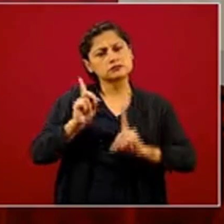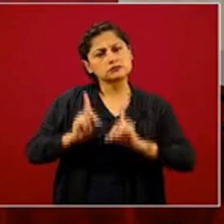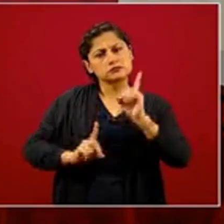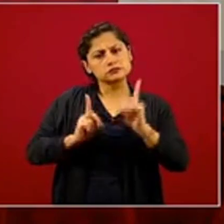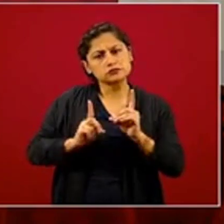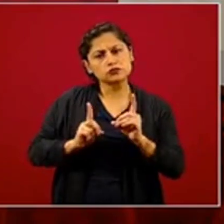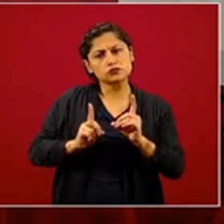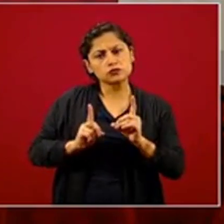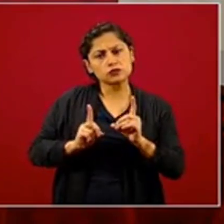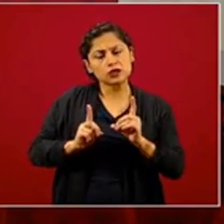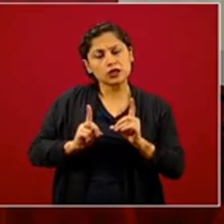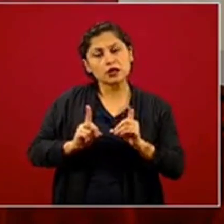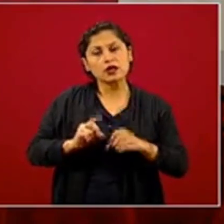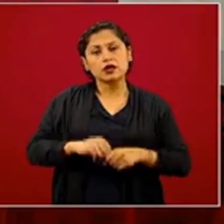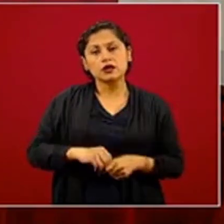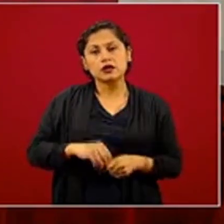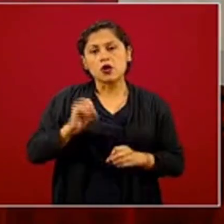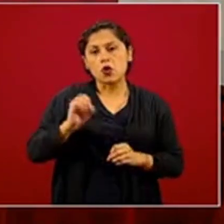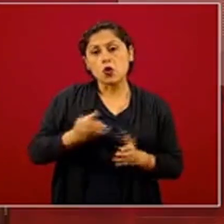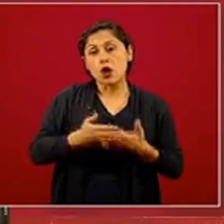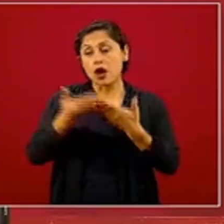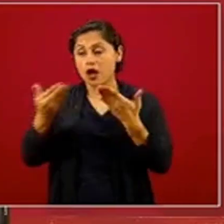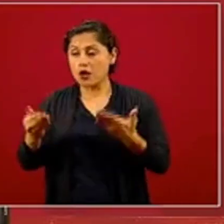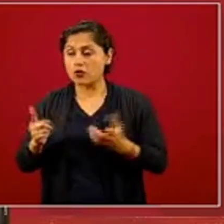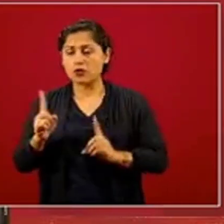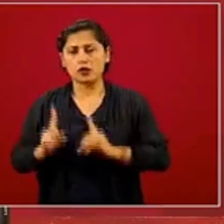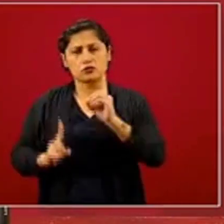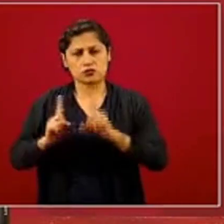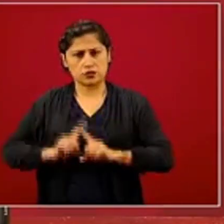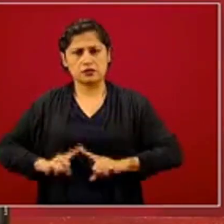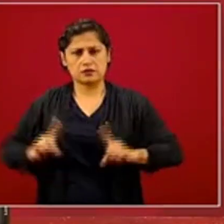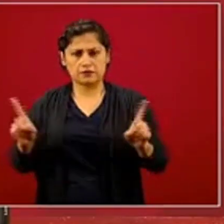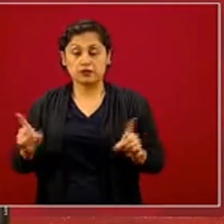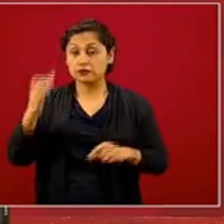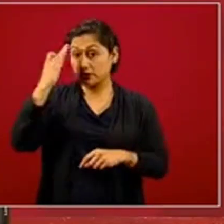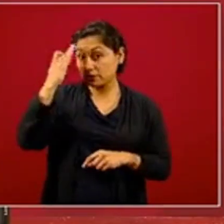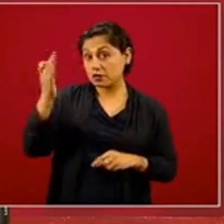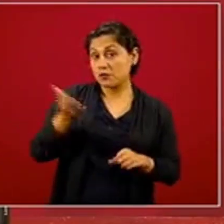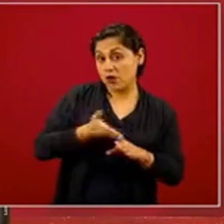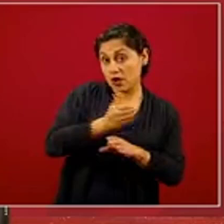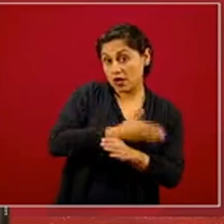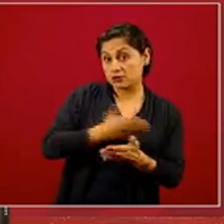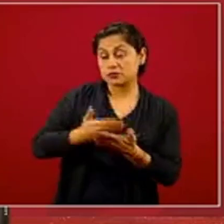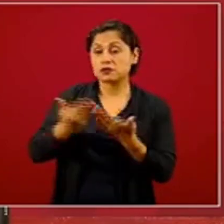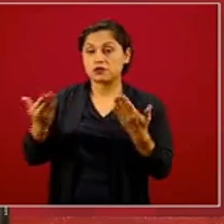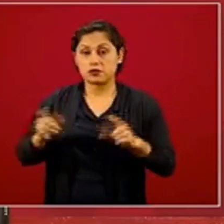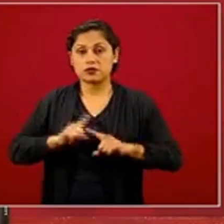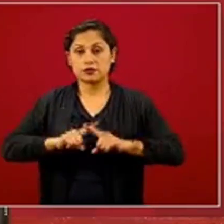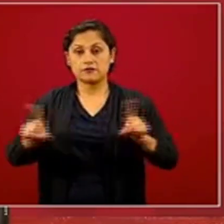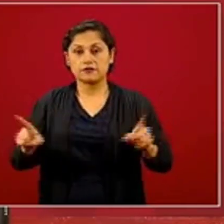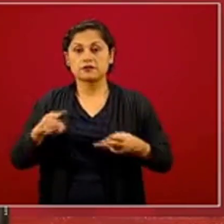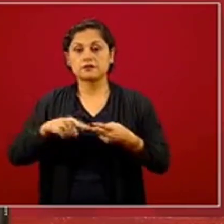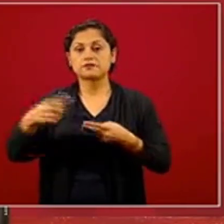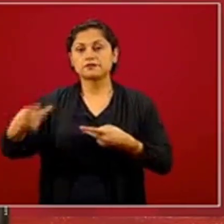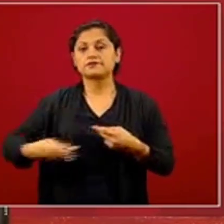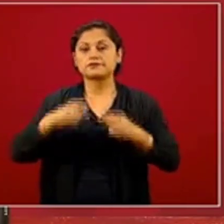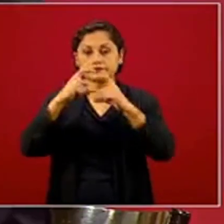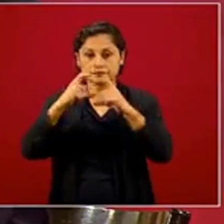que tenga una inquietud diferente en momentos diferentes. Sobre el cubrebocas, ya que estamos en